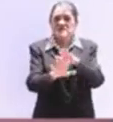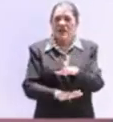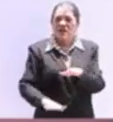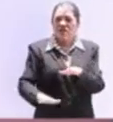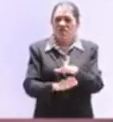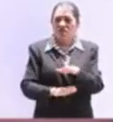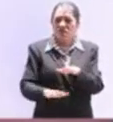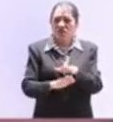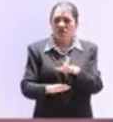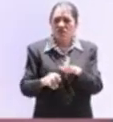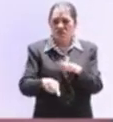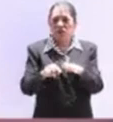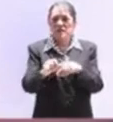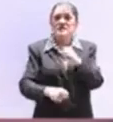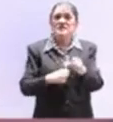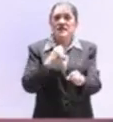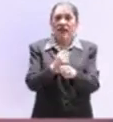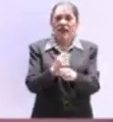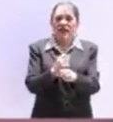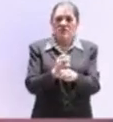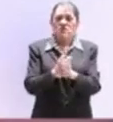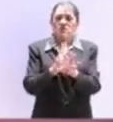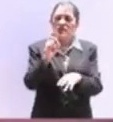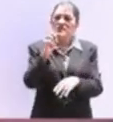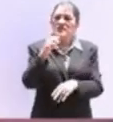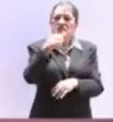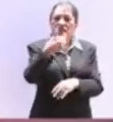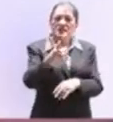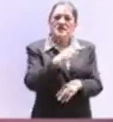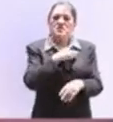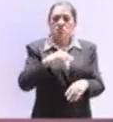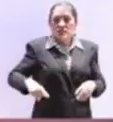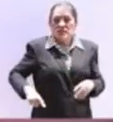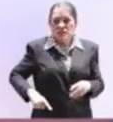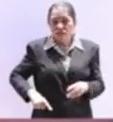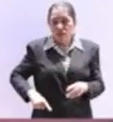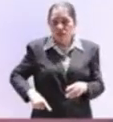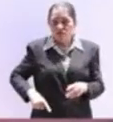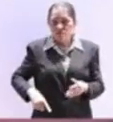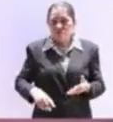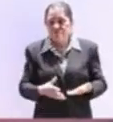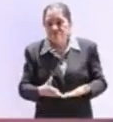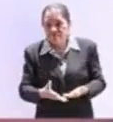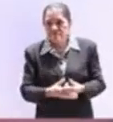destinará en este año a los 36 municipios del estado de Morelos